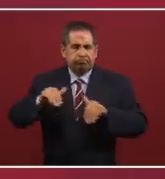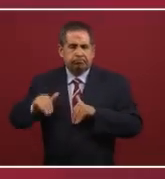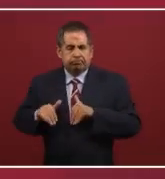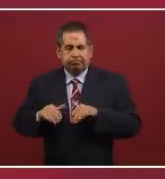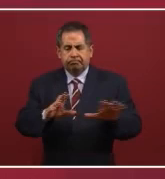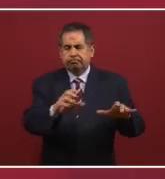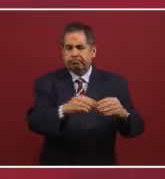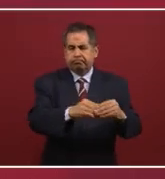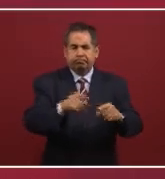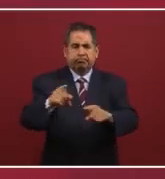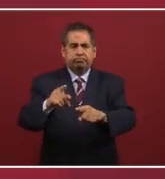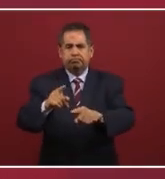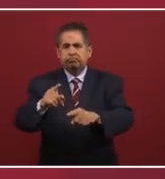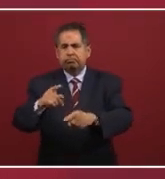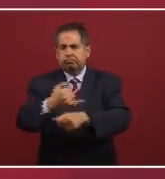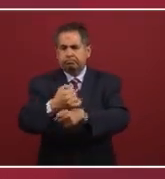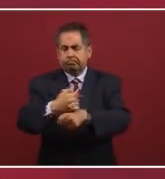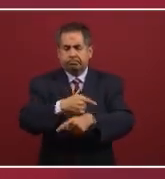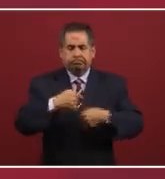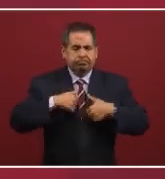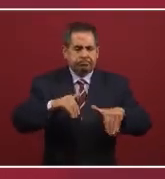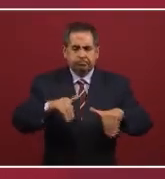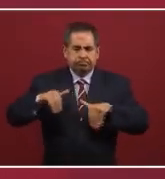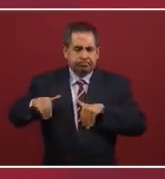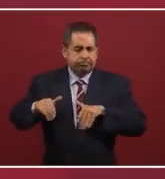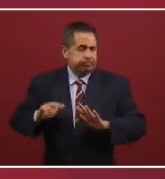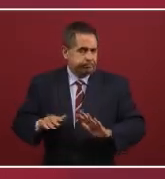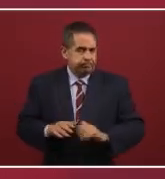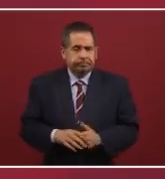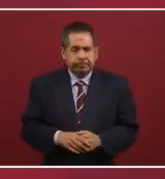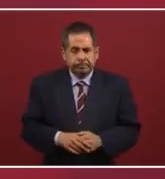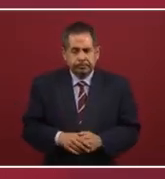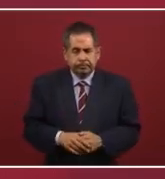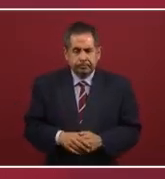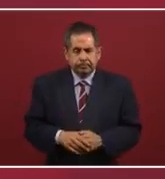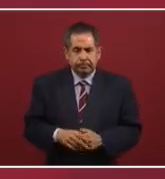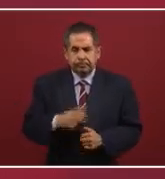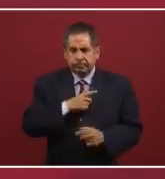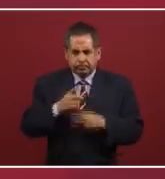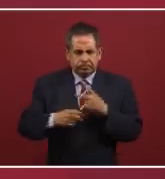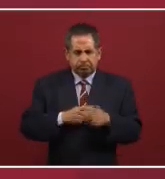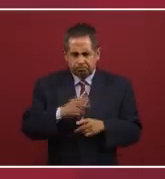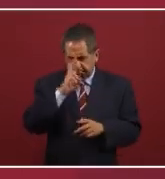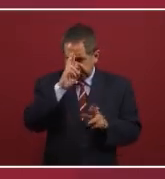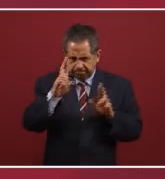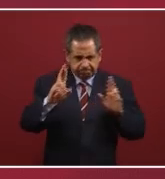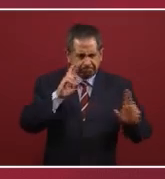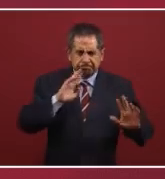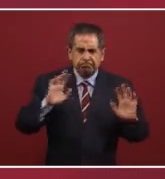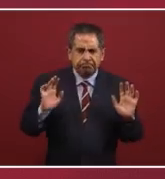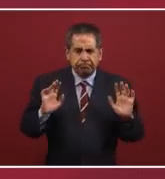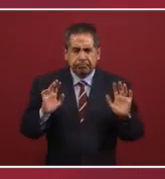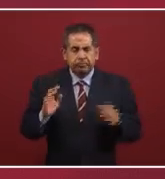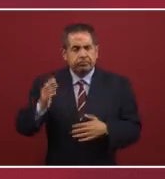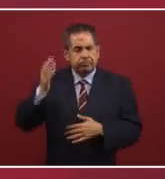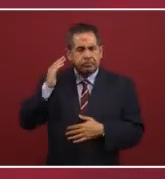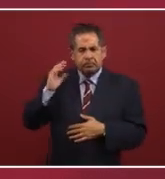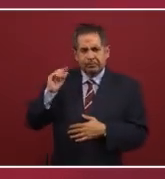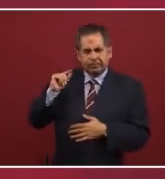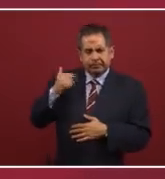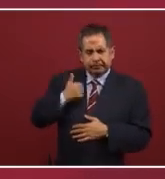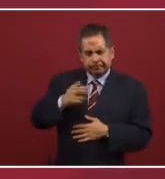meterse en esos temas. Y debemos ser todos respetuosos. Lo dije hace unos